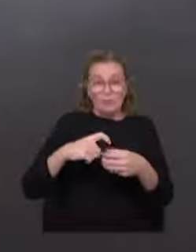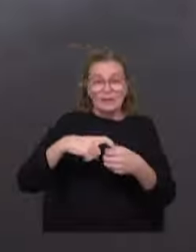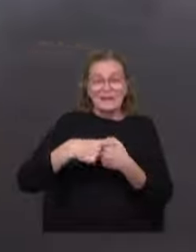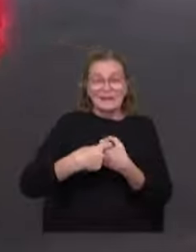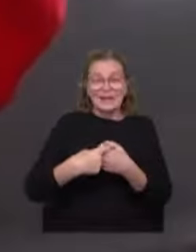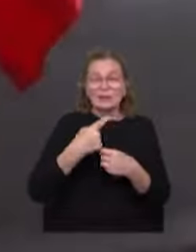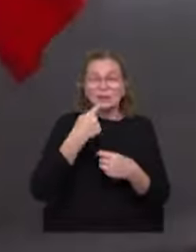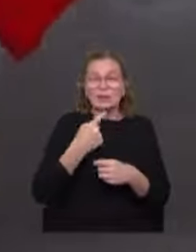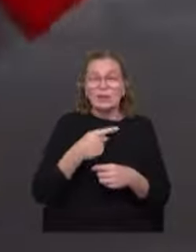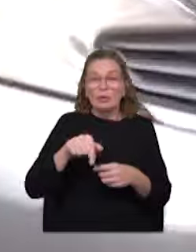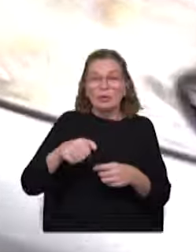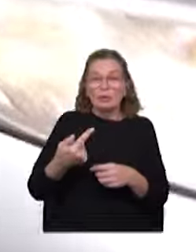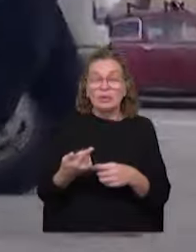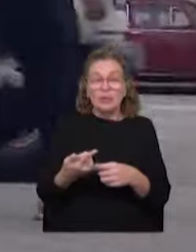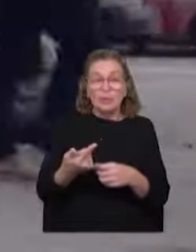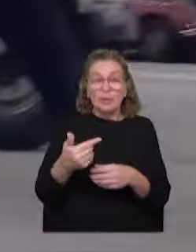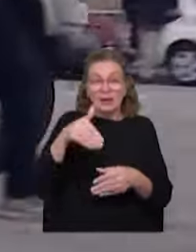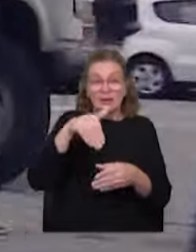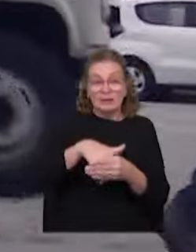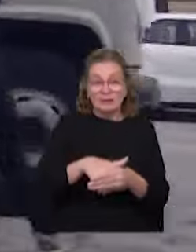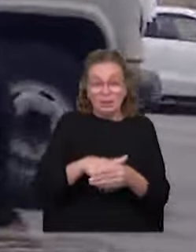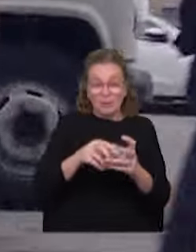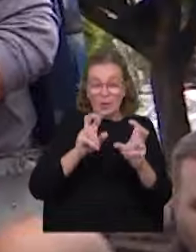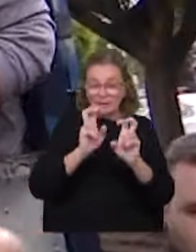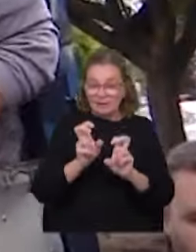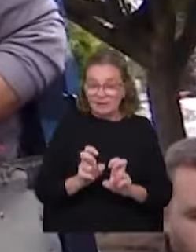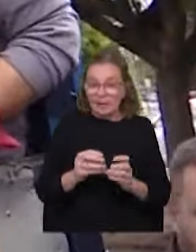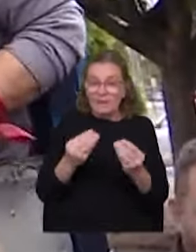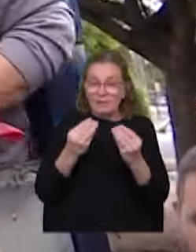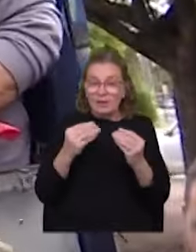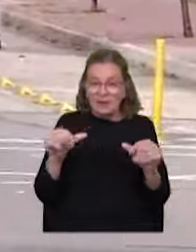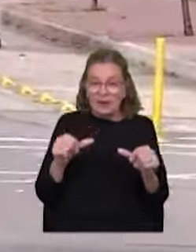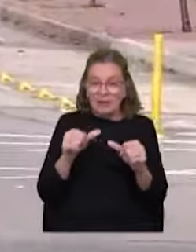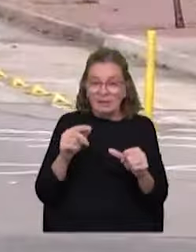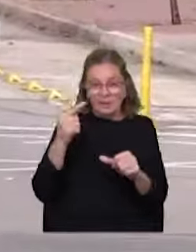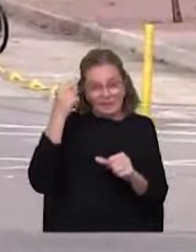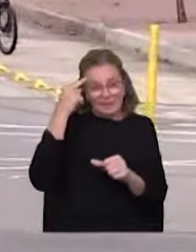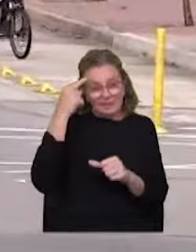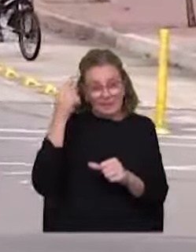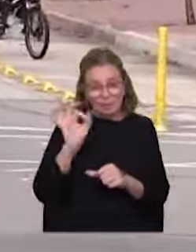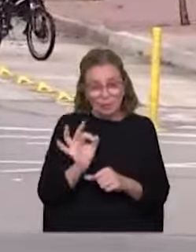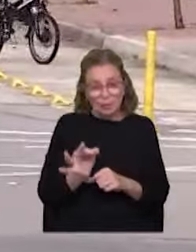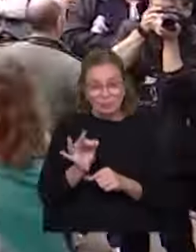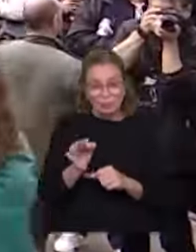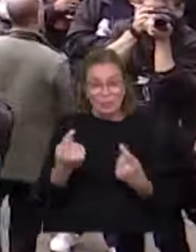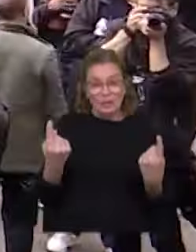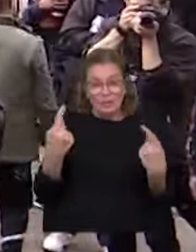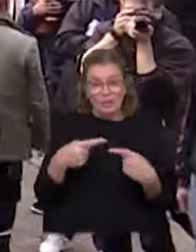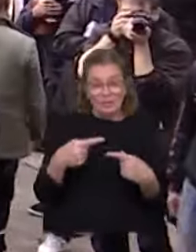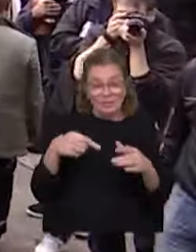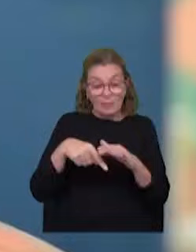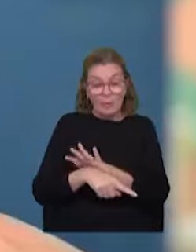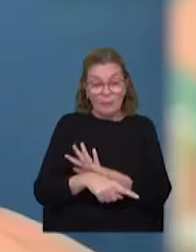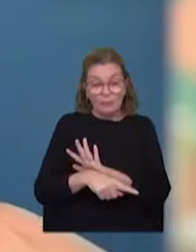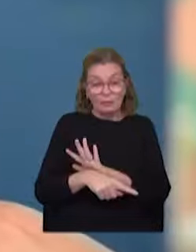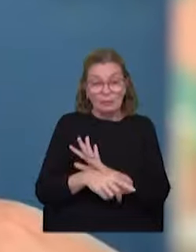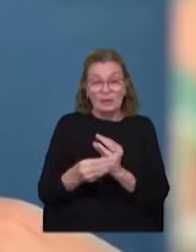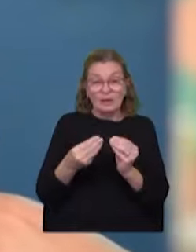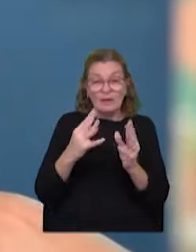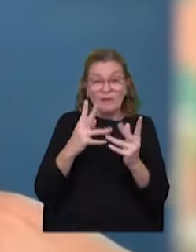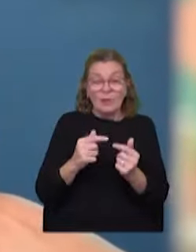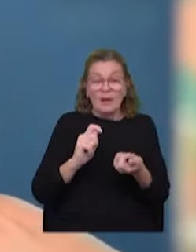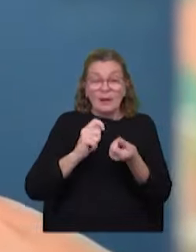adelantó que después de las elecciones internas analizarán los pasos a seguir de Cara a octubre el debate ahora es más de fondo de qué manera